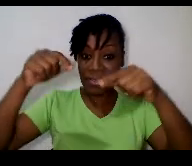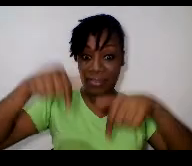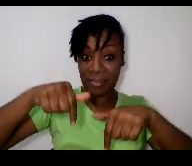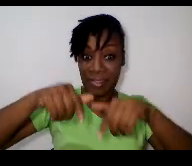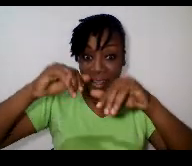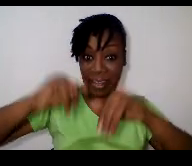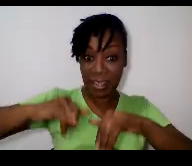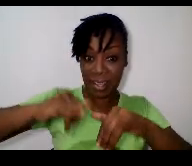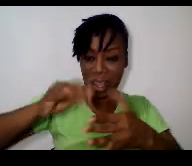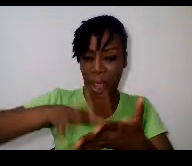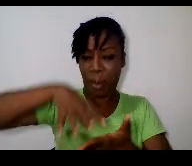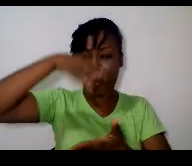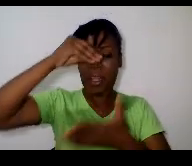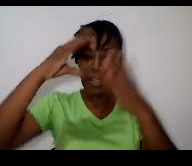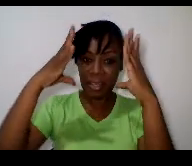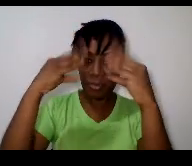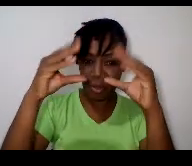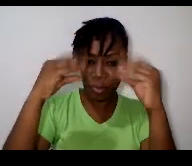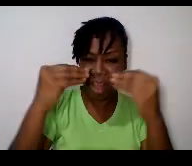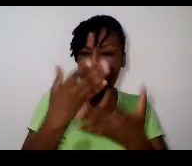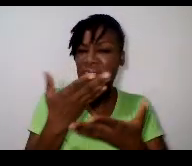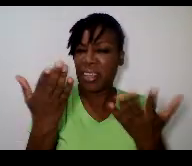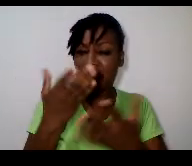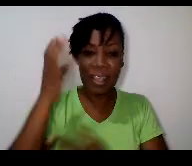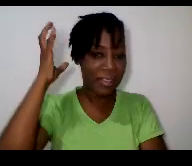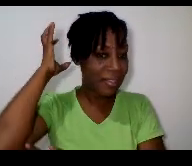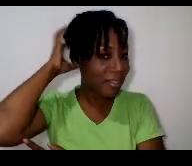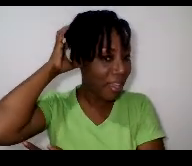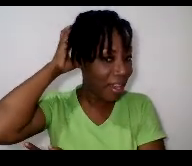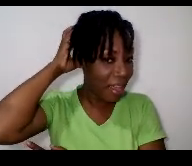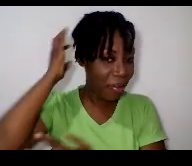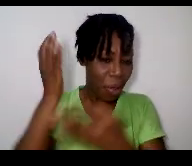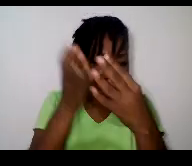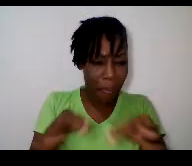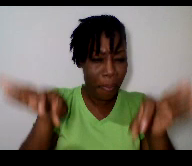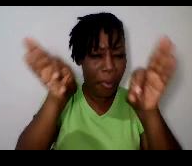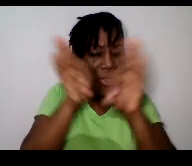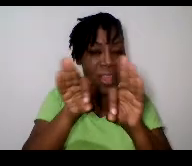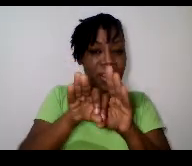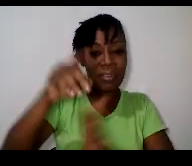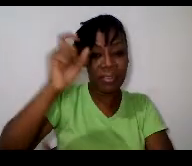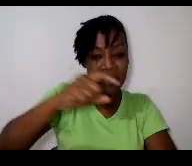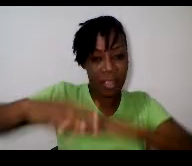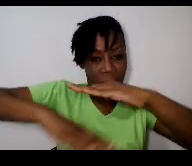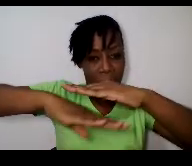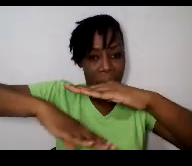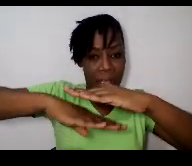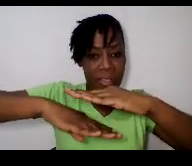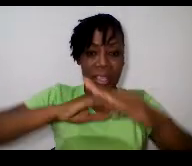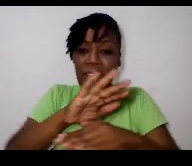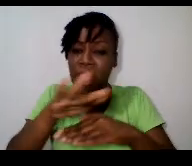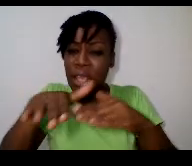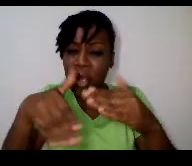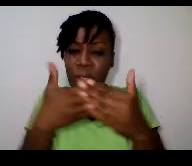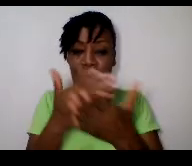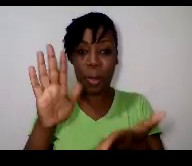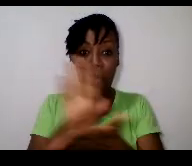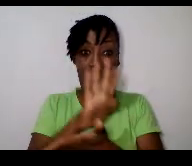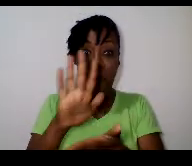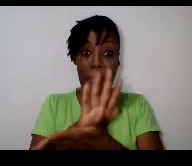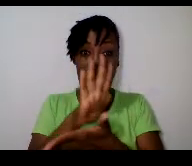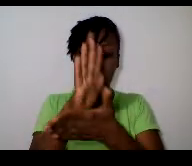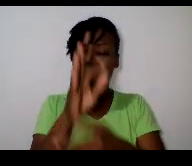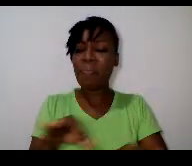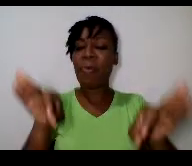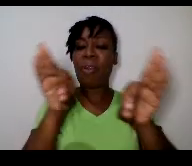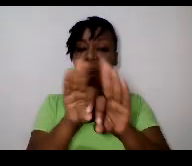informarnos, aprender sobre el cerebro, sobre su importancia, sobre las necesidades básicas y todo el papel importante que juega en